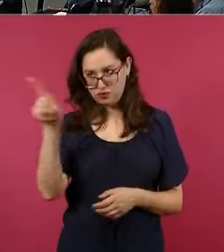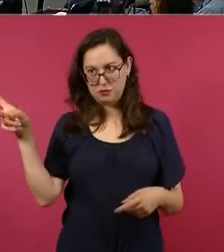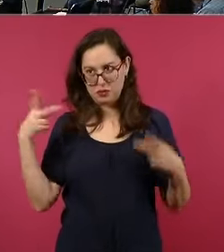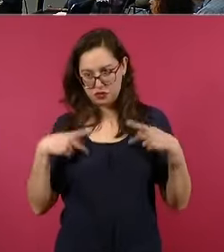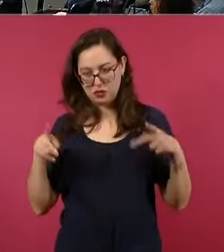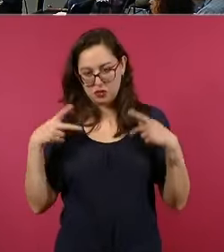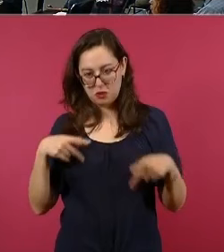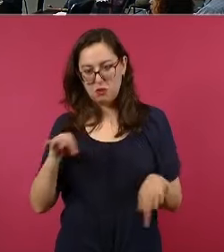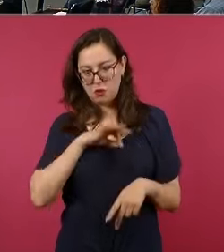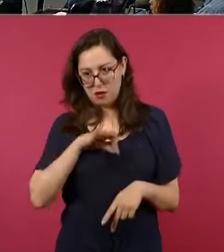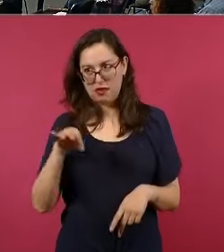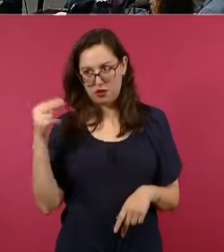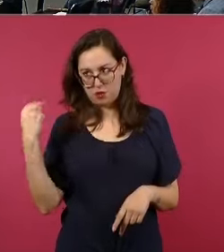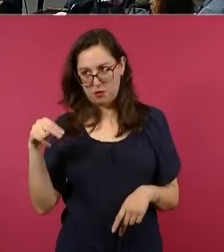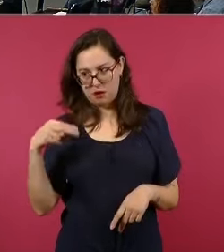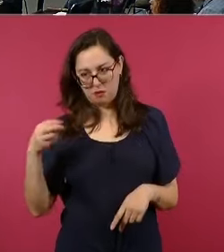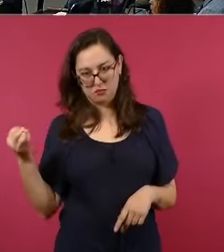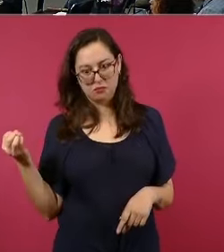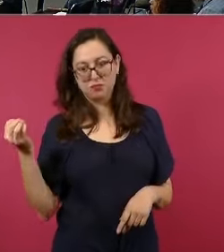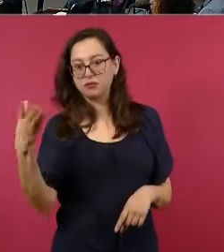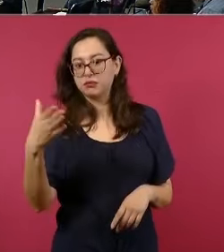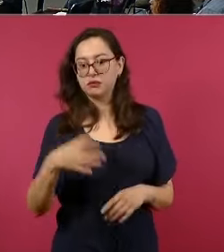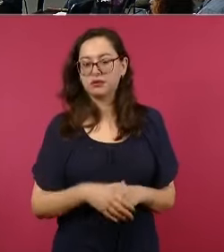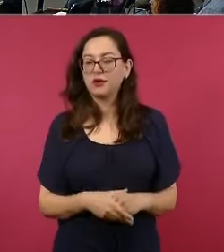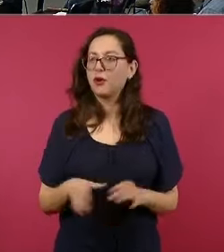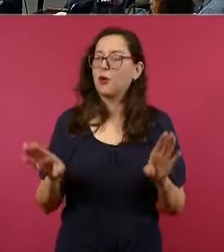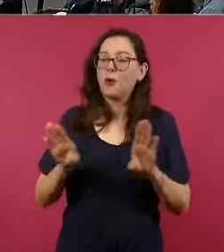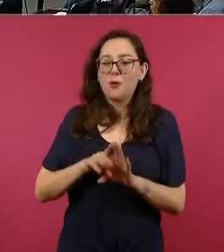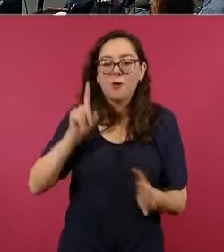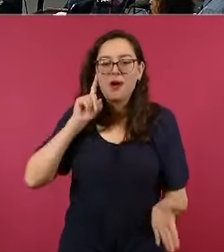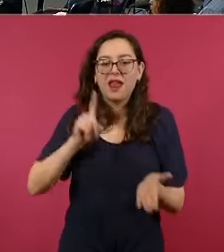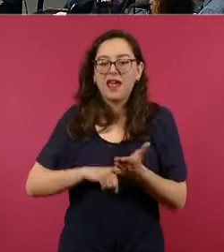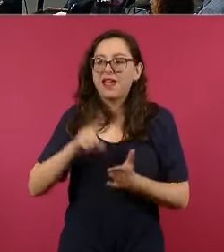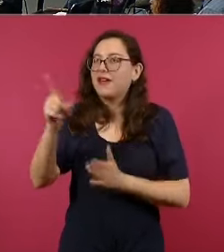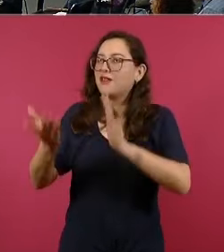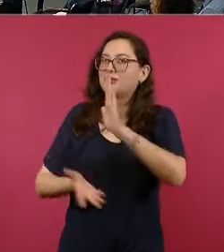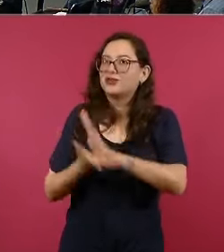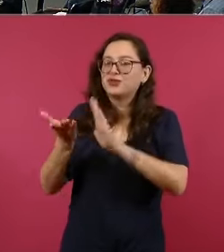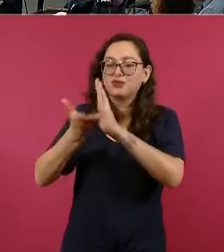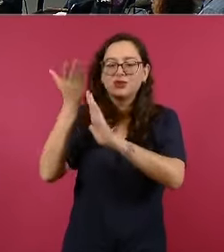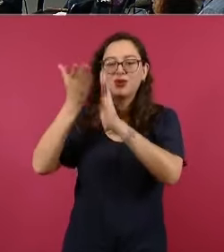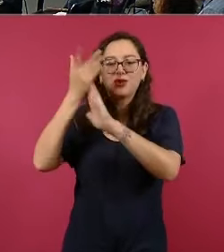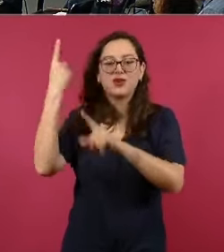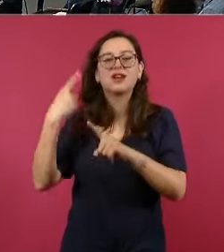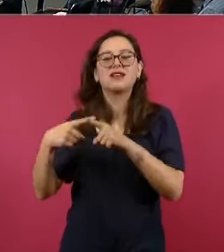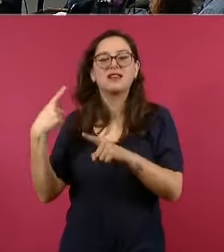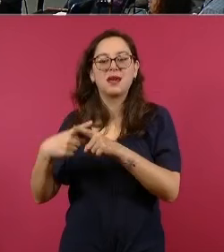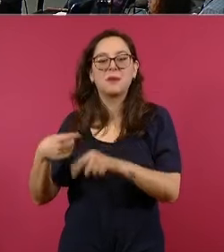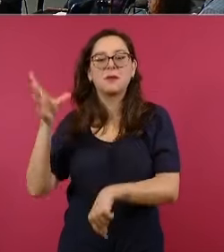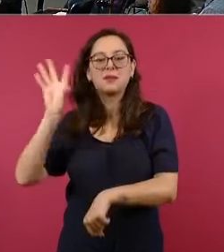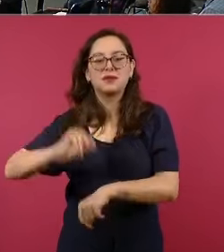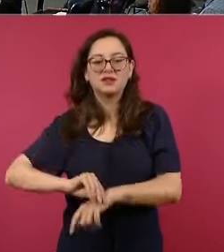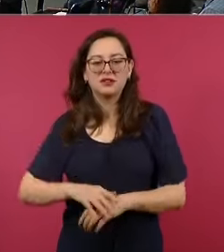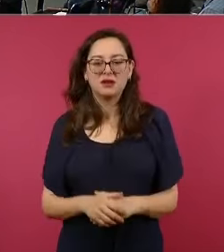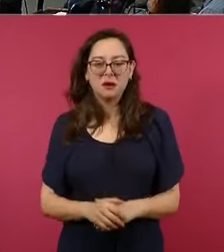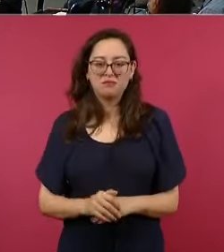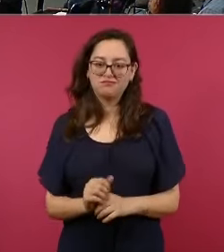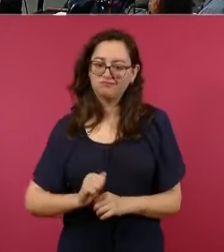así pura influencia pura corrupción de